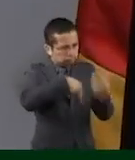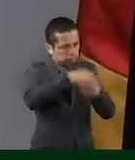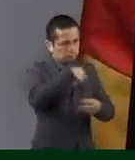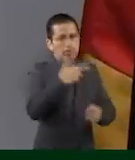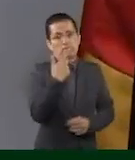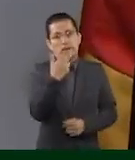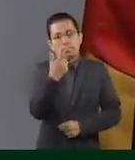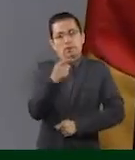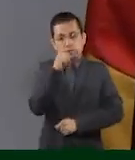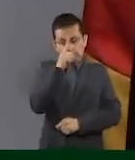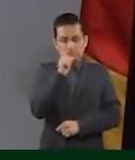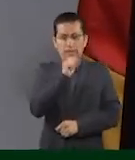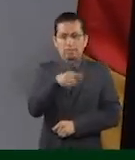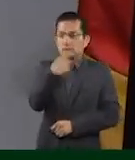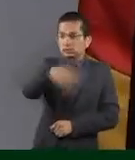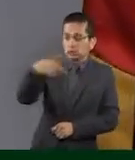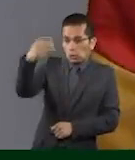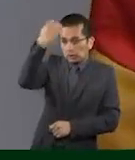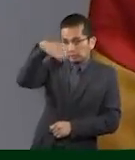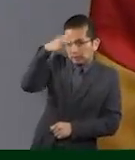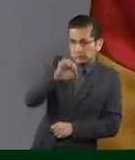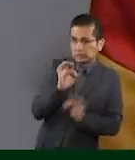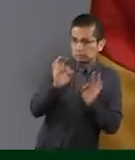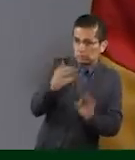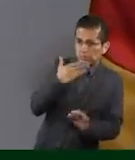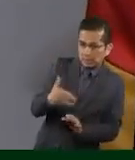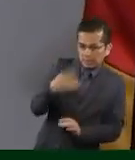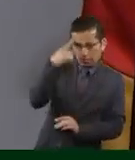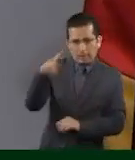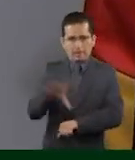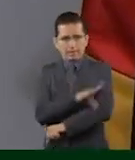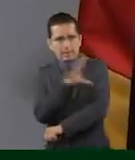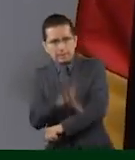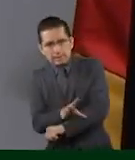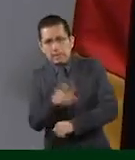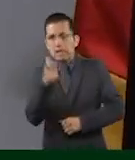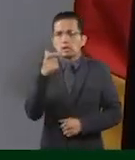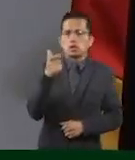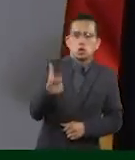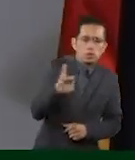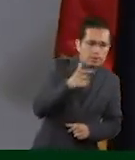intercambio de las buenas prácticas en materia de energía, de economía, de medio ambiente.